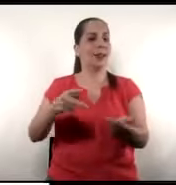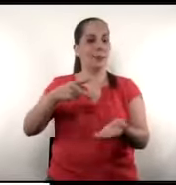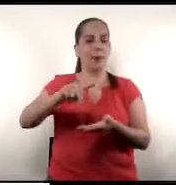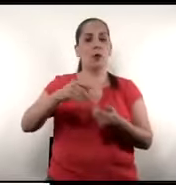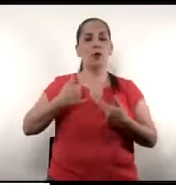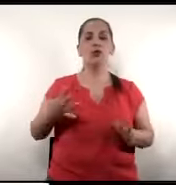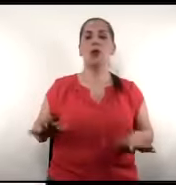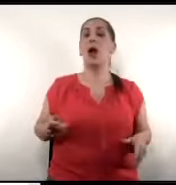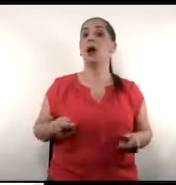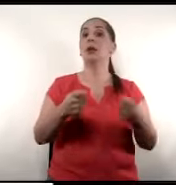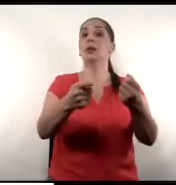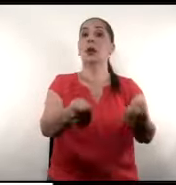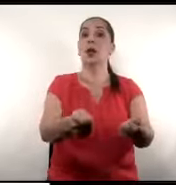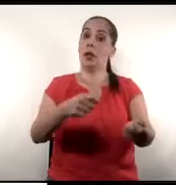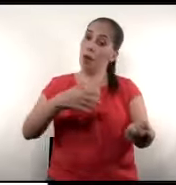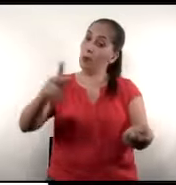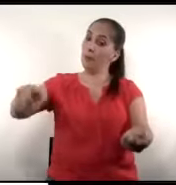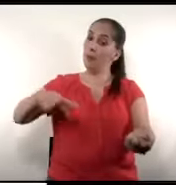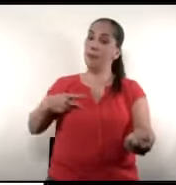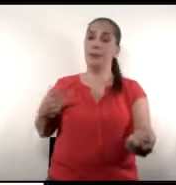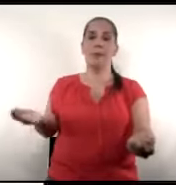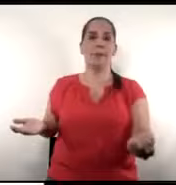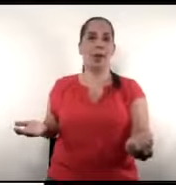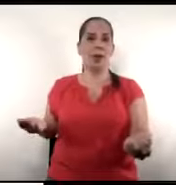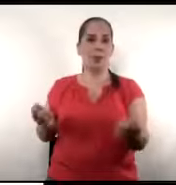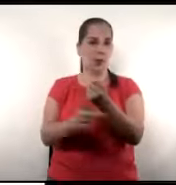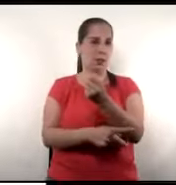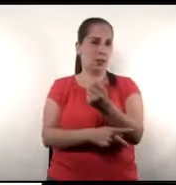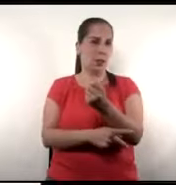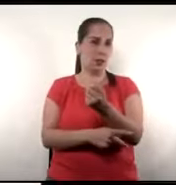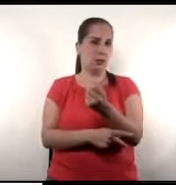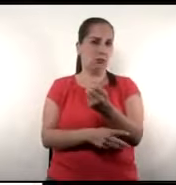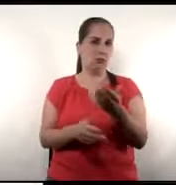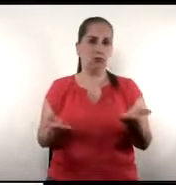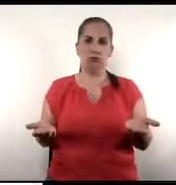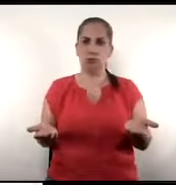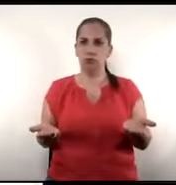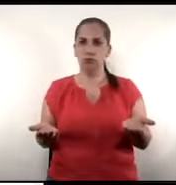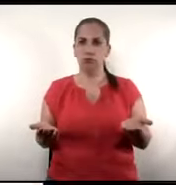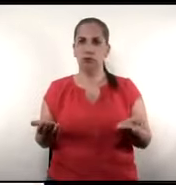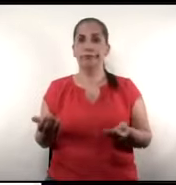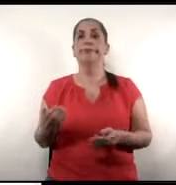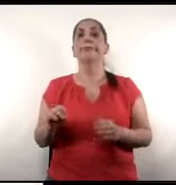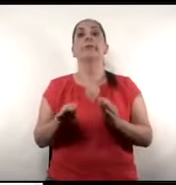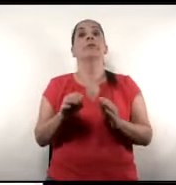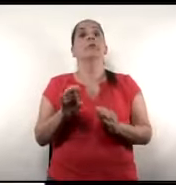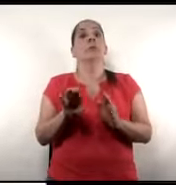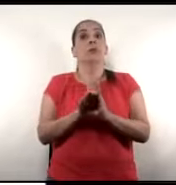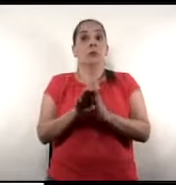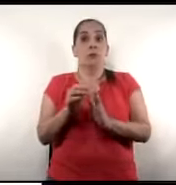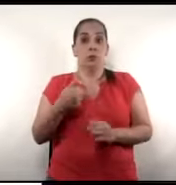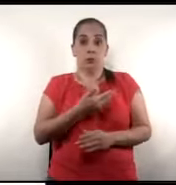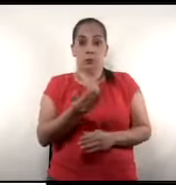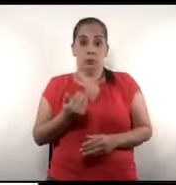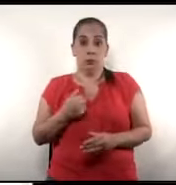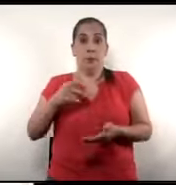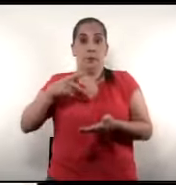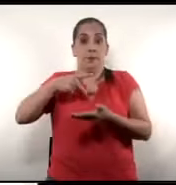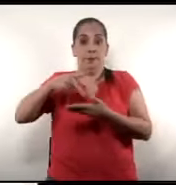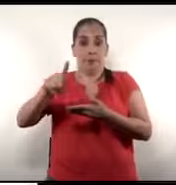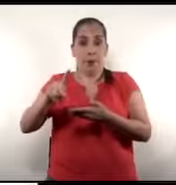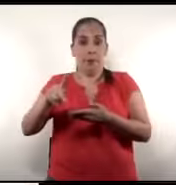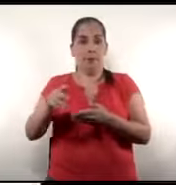entregada, supuestamente, ya recibida por el Estado. Entonces, si tuviéramos una política de pagar la obra